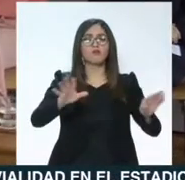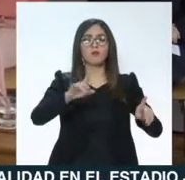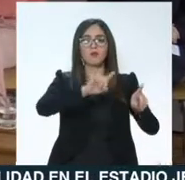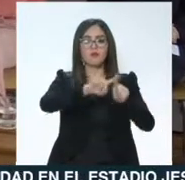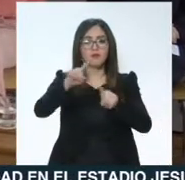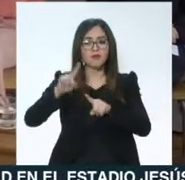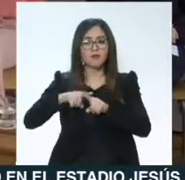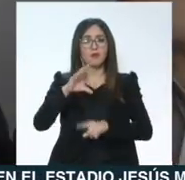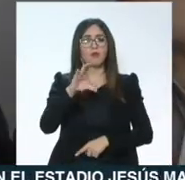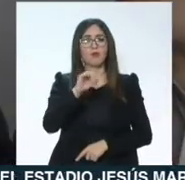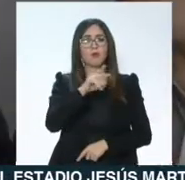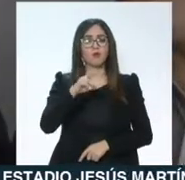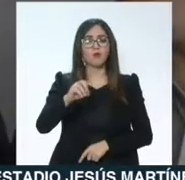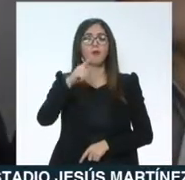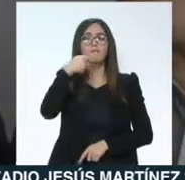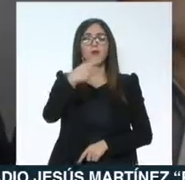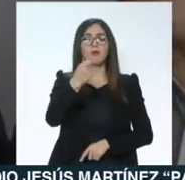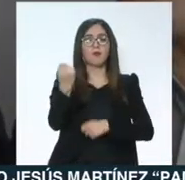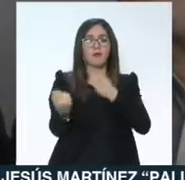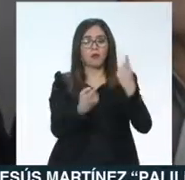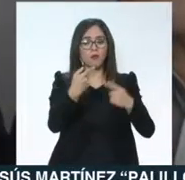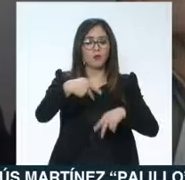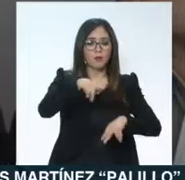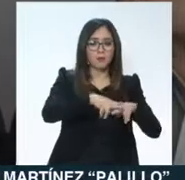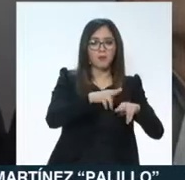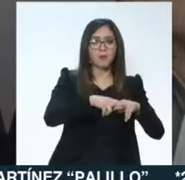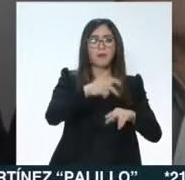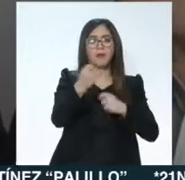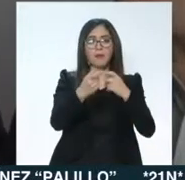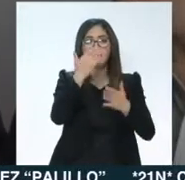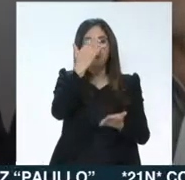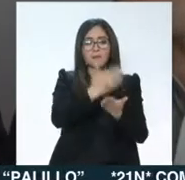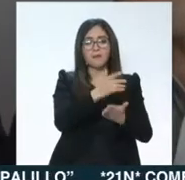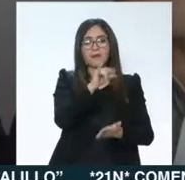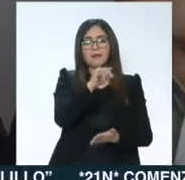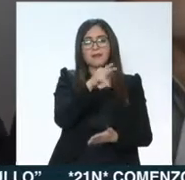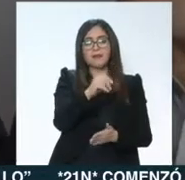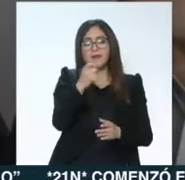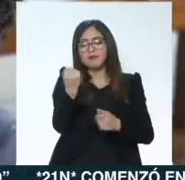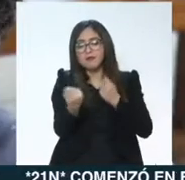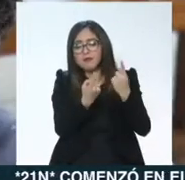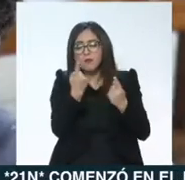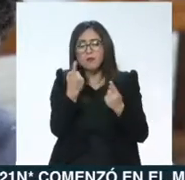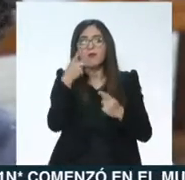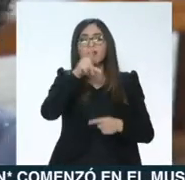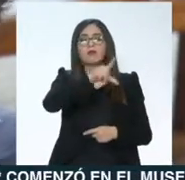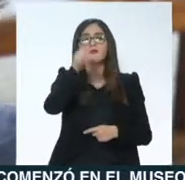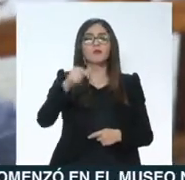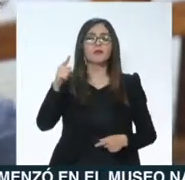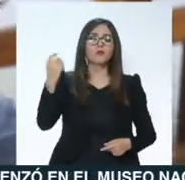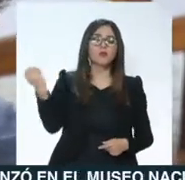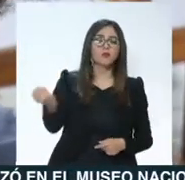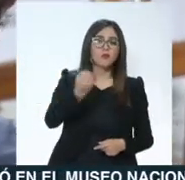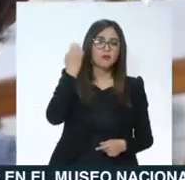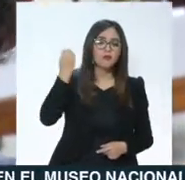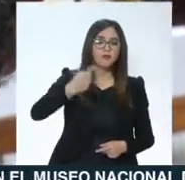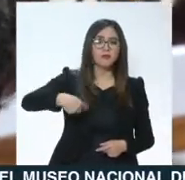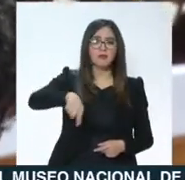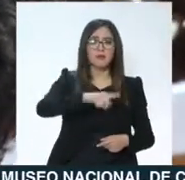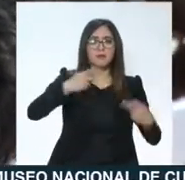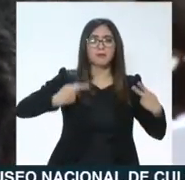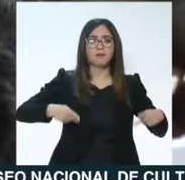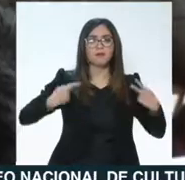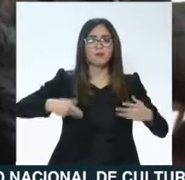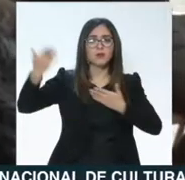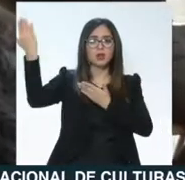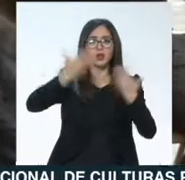de colección y ediciones limitadas de muebles y accesorios. Además, también habrá conferencias impartidas por artistas internacionales, así